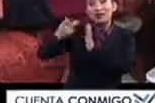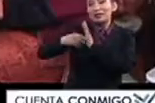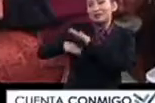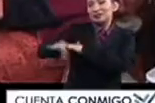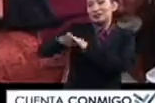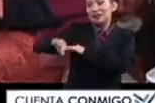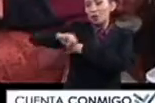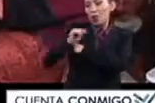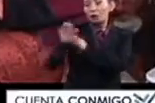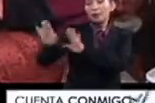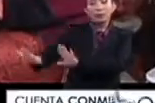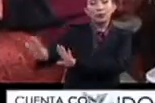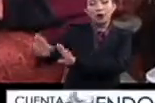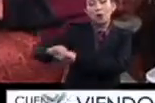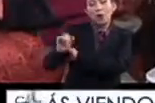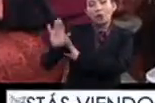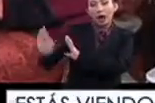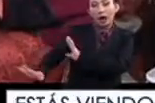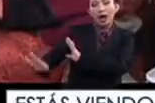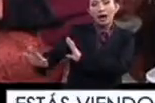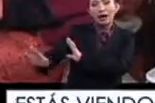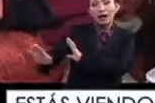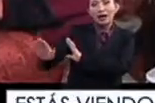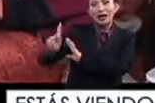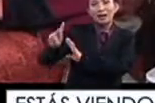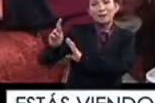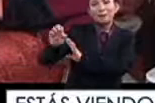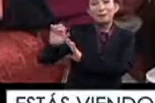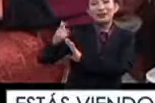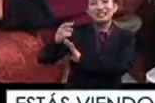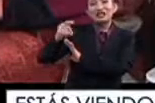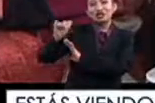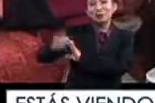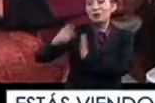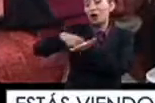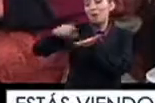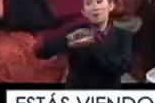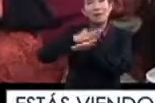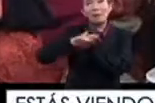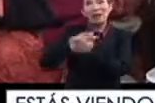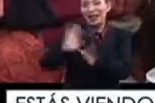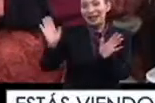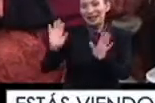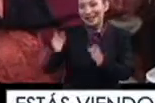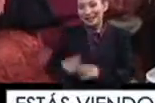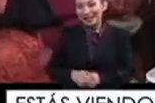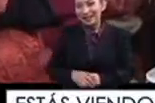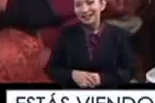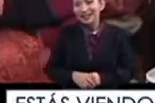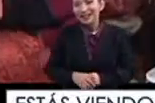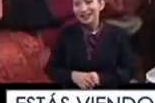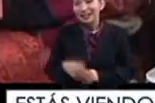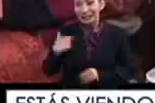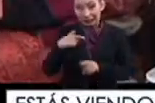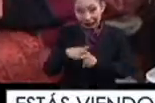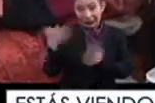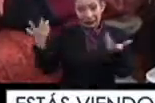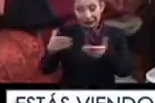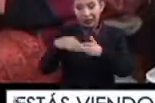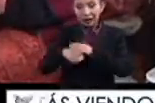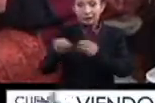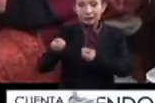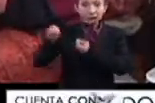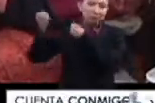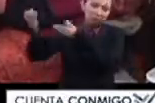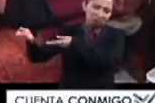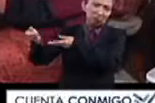las guardas, porque también es una tragedia las para mando a Princeton. Me compraron las todos mis manda a papeles. Ok. Digo, ¿Lo sigues haciendo? ¿Se las sigues